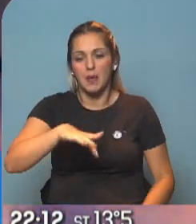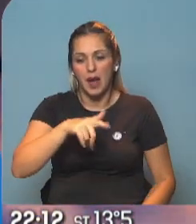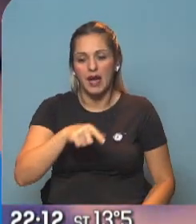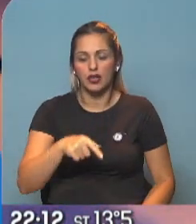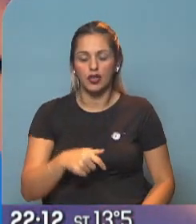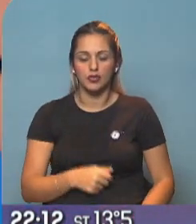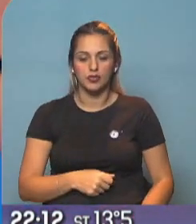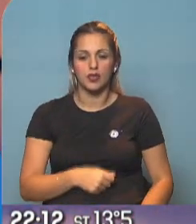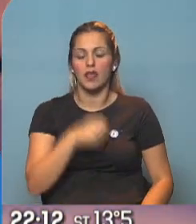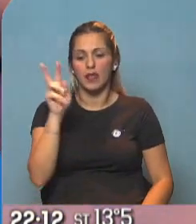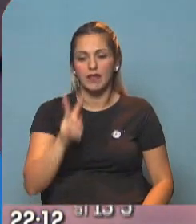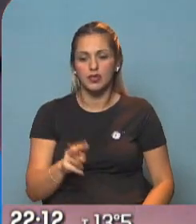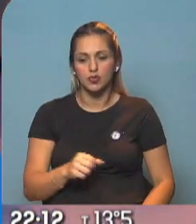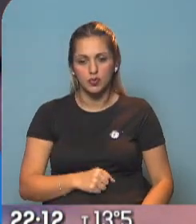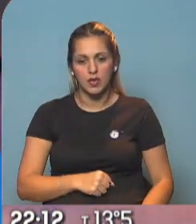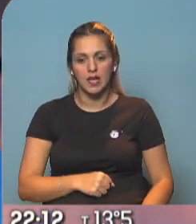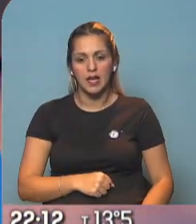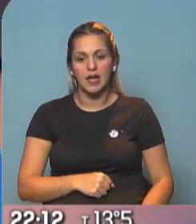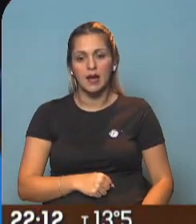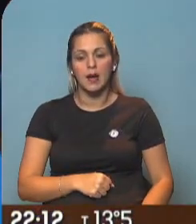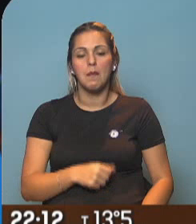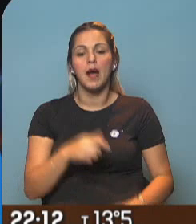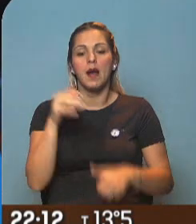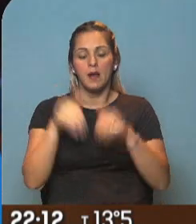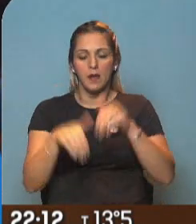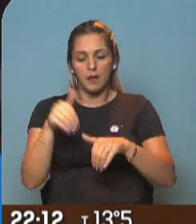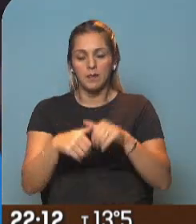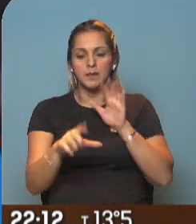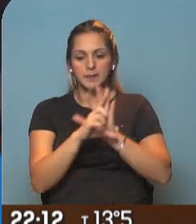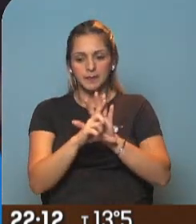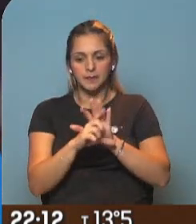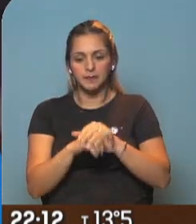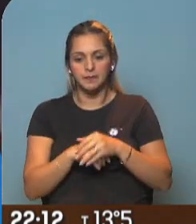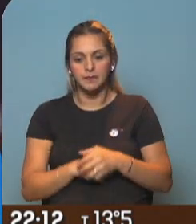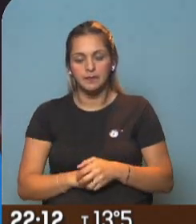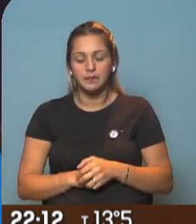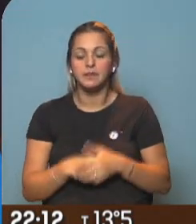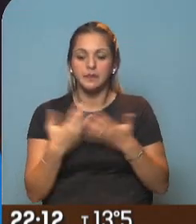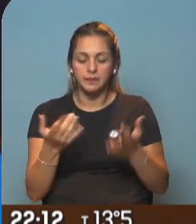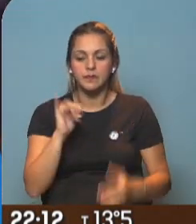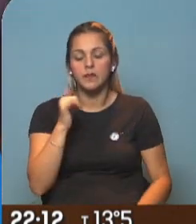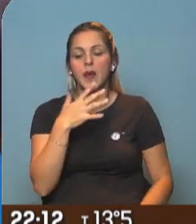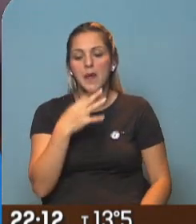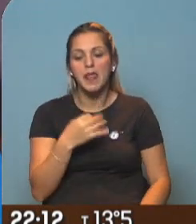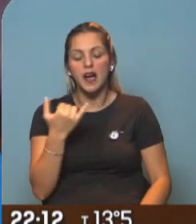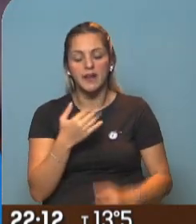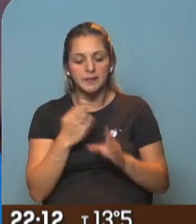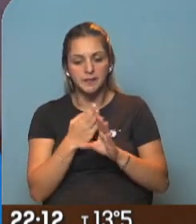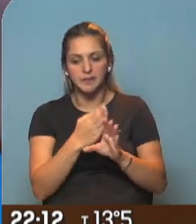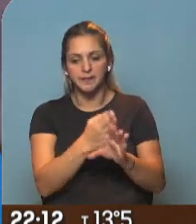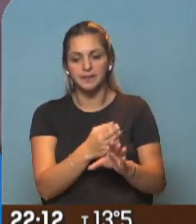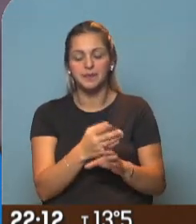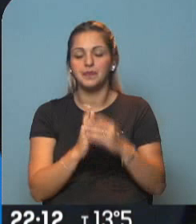enero, claramente una para la legislativa, recordemos, ¿no? Para la elección legislativa. Sí. Es verdad que hay una persecución a líderes